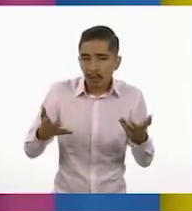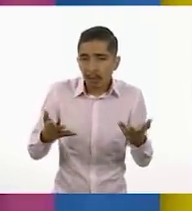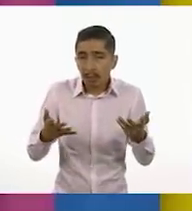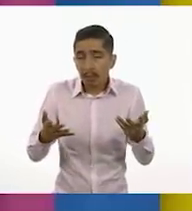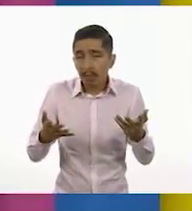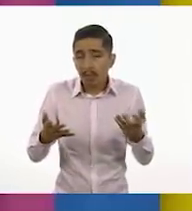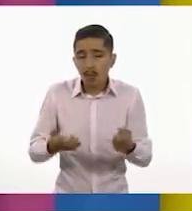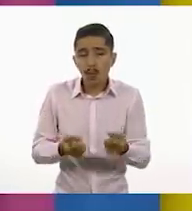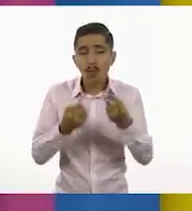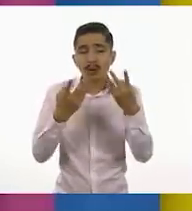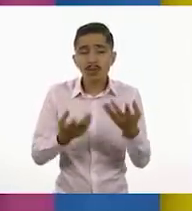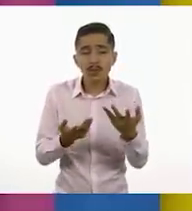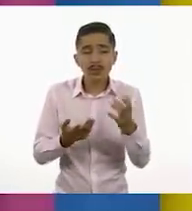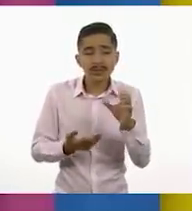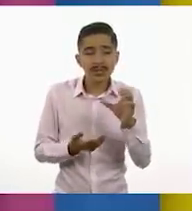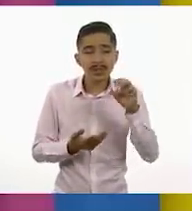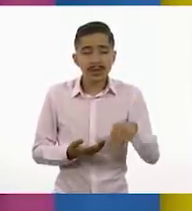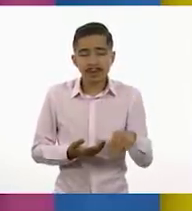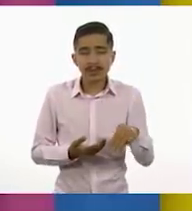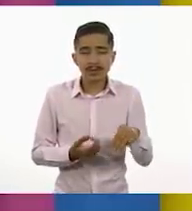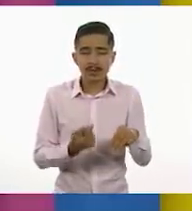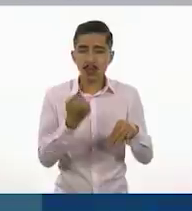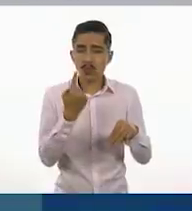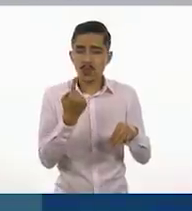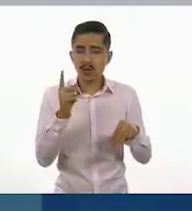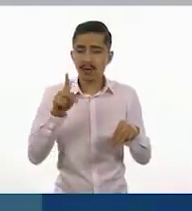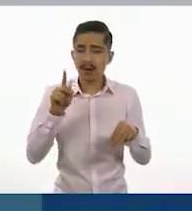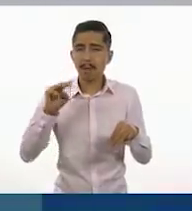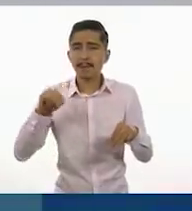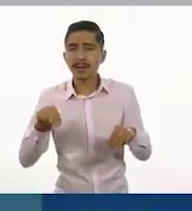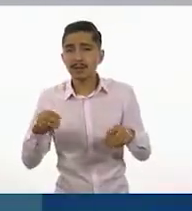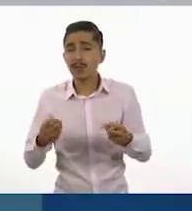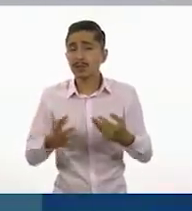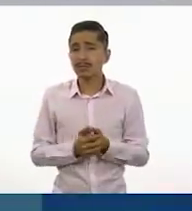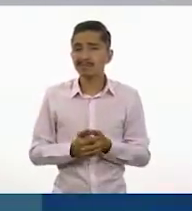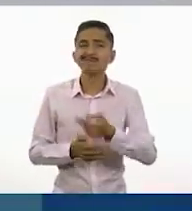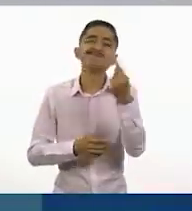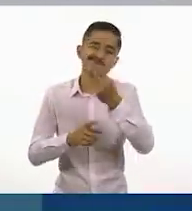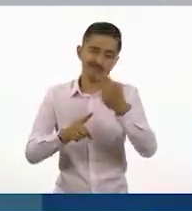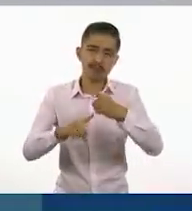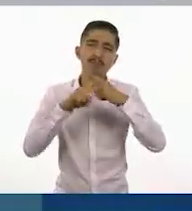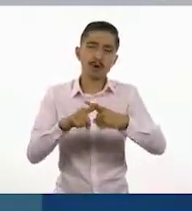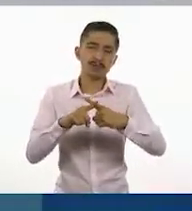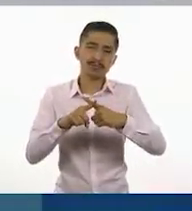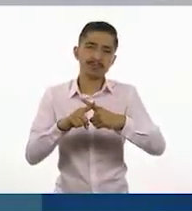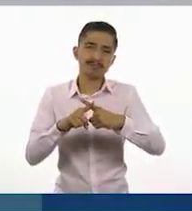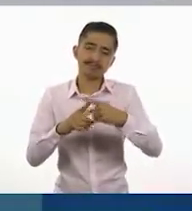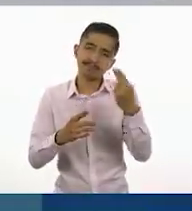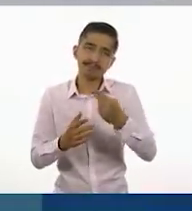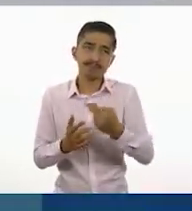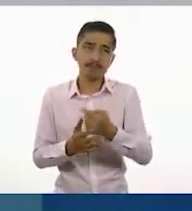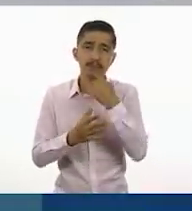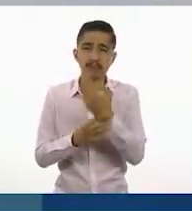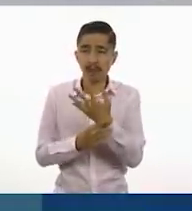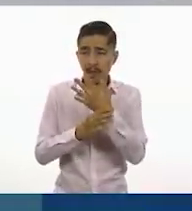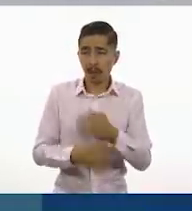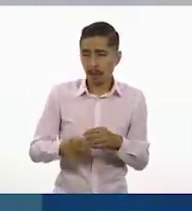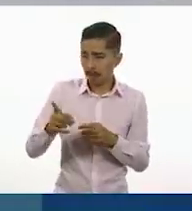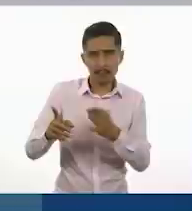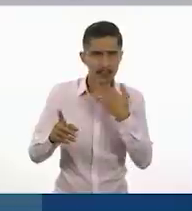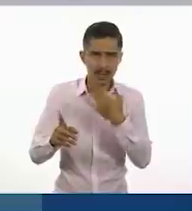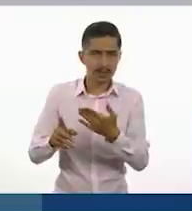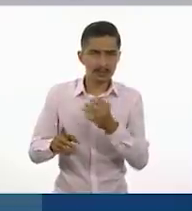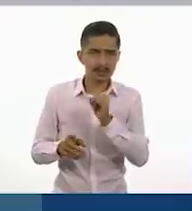¿cuántos centímetros hay en 1 kilómetro? Pues tendríamos que multiplicar. Ajá. Las equivalencias que tú diste, efectivamente sí están